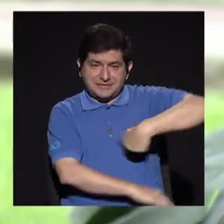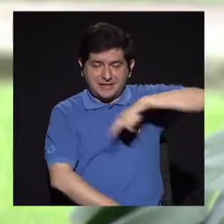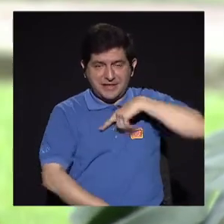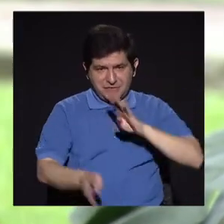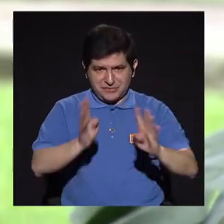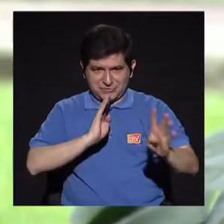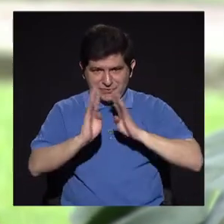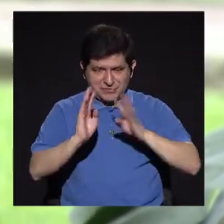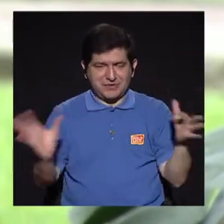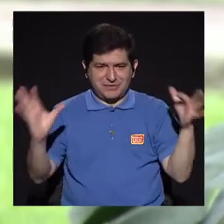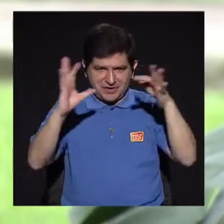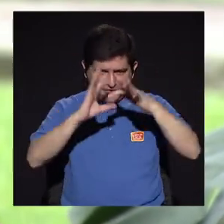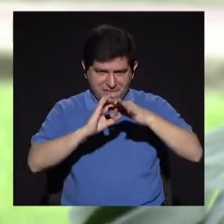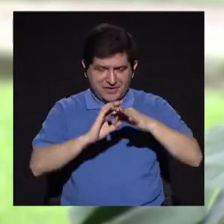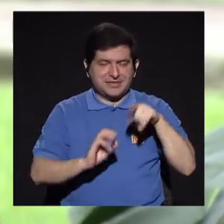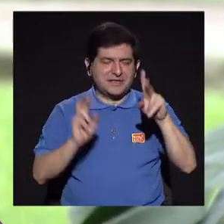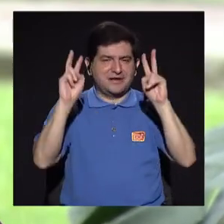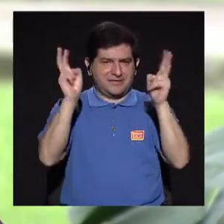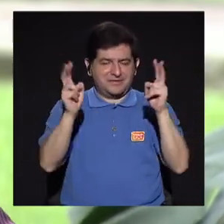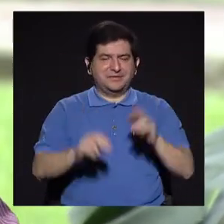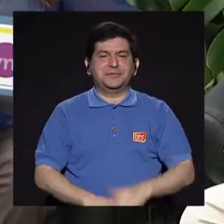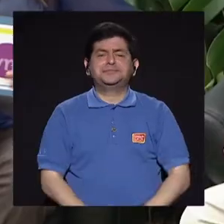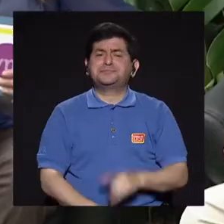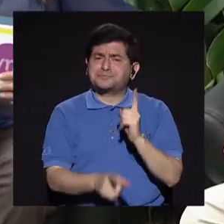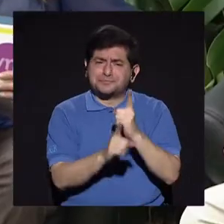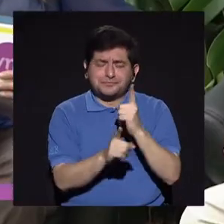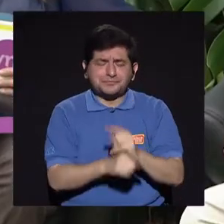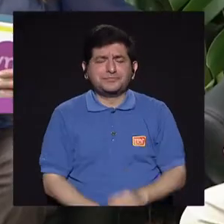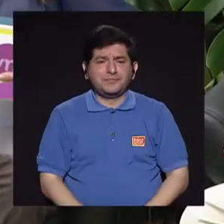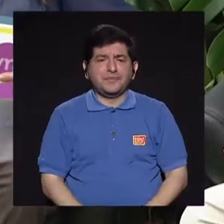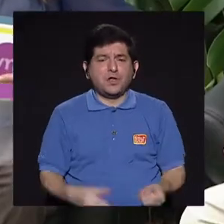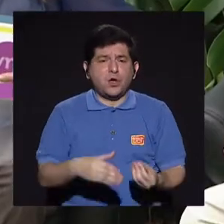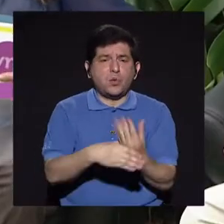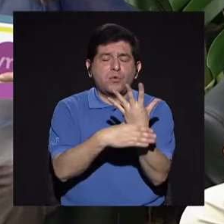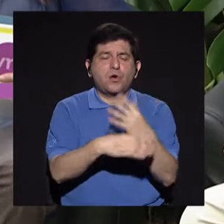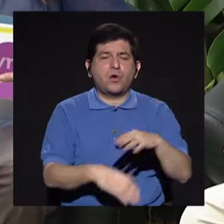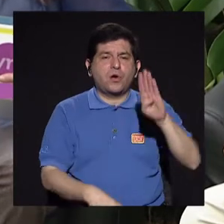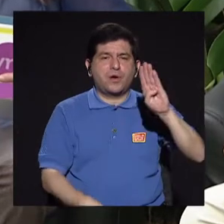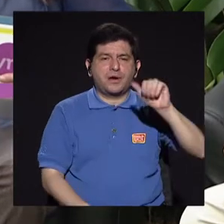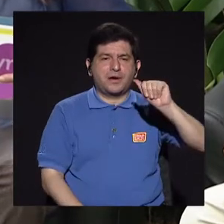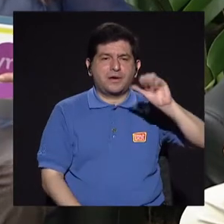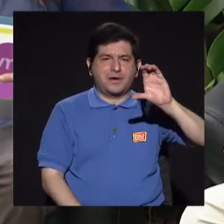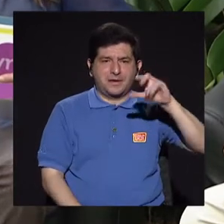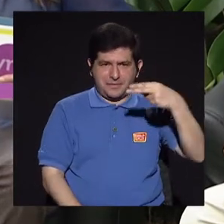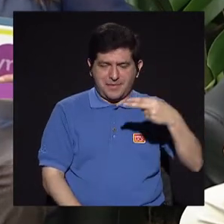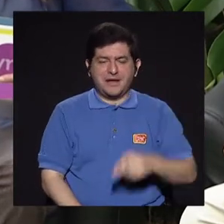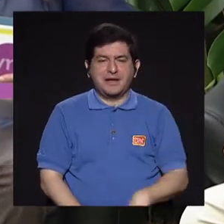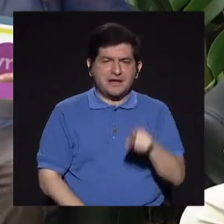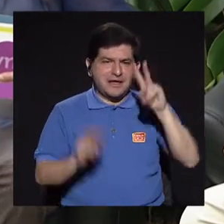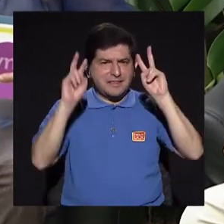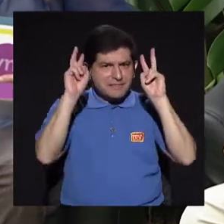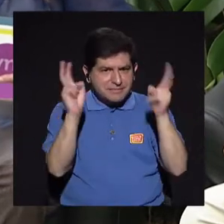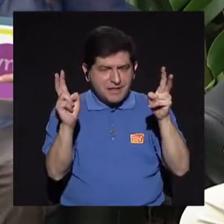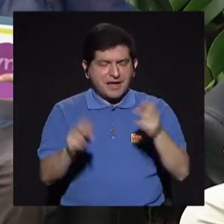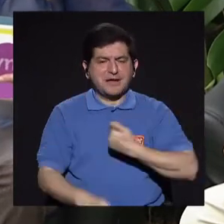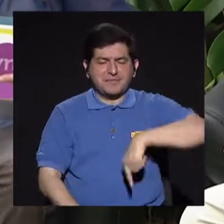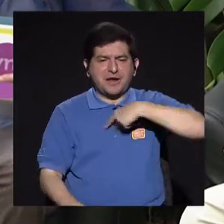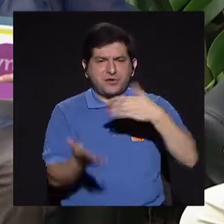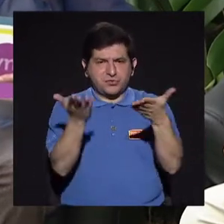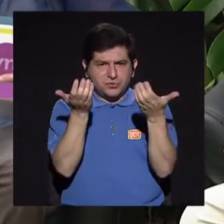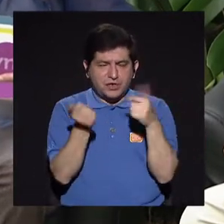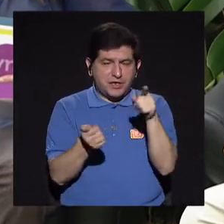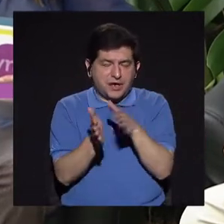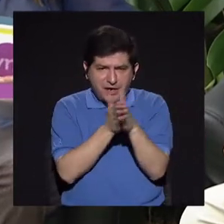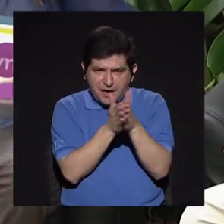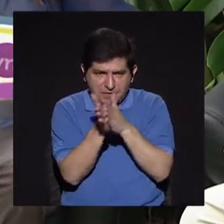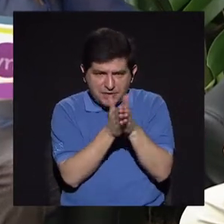a conversar respecto a este tema, perdón. Así es, son las flores de Bach. Vamos a hablar de este tema que definitivamente queremos que